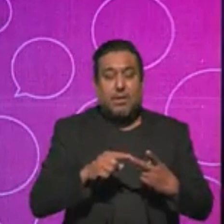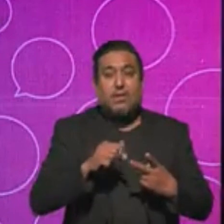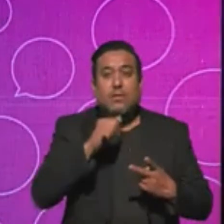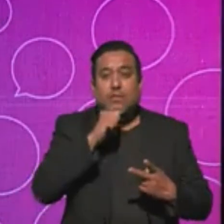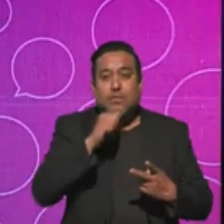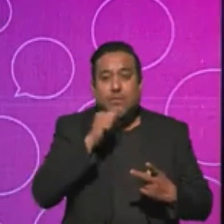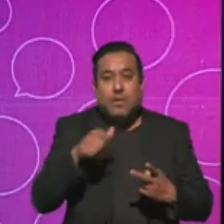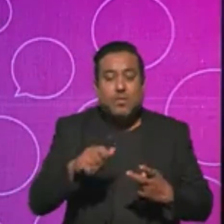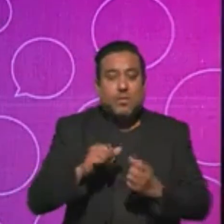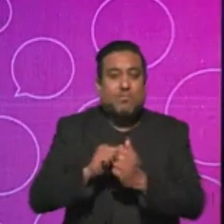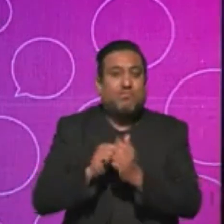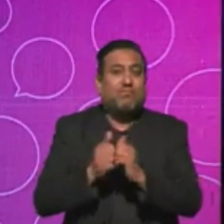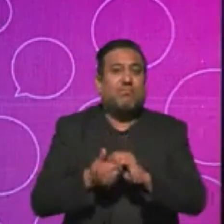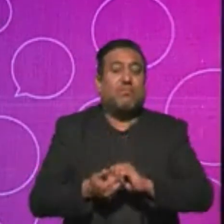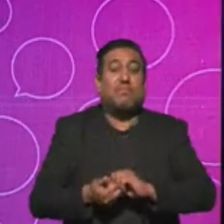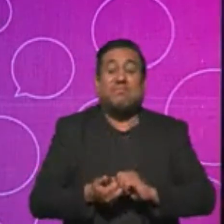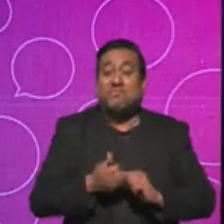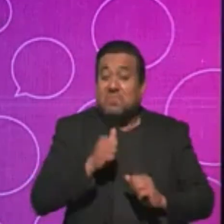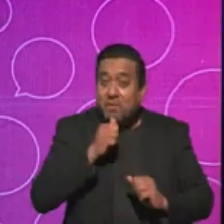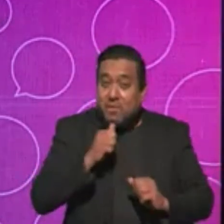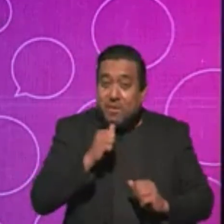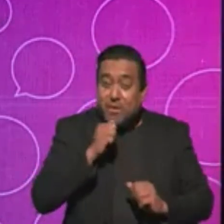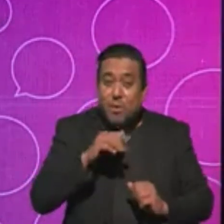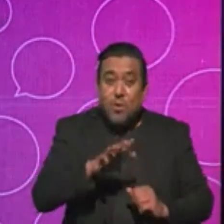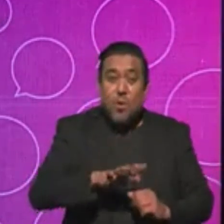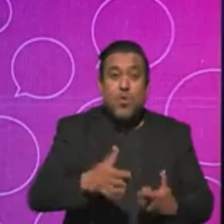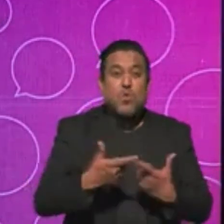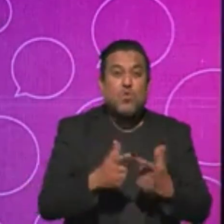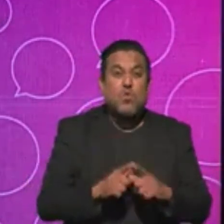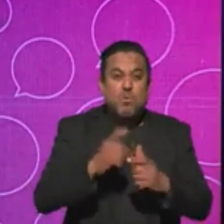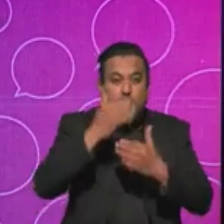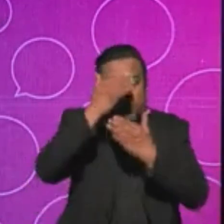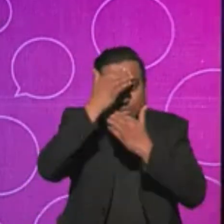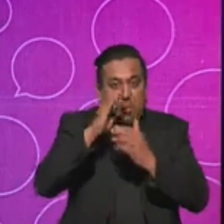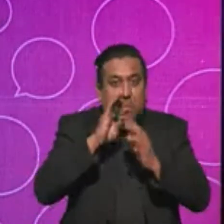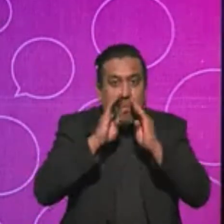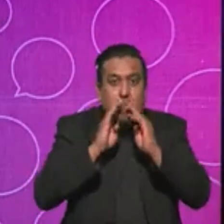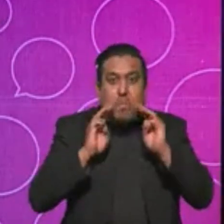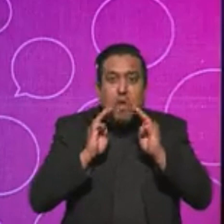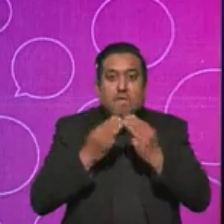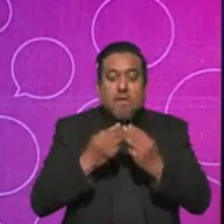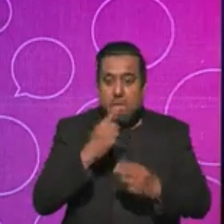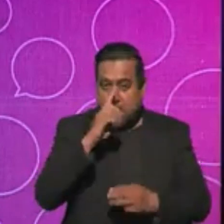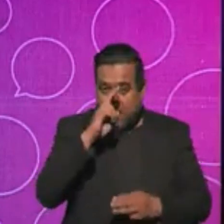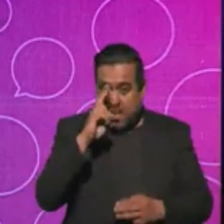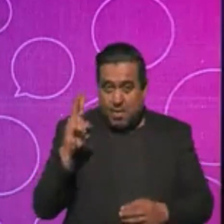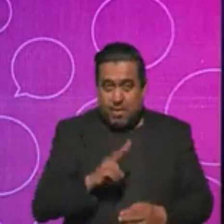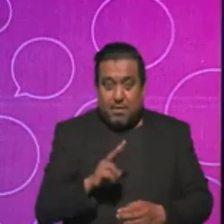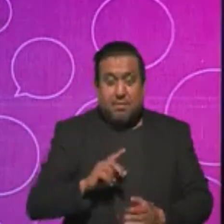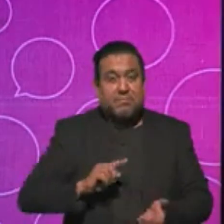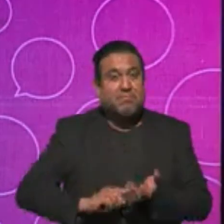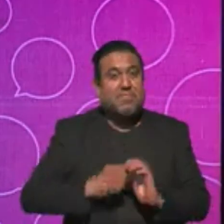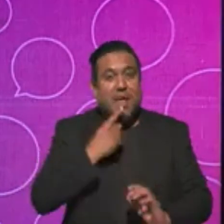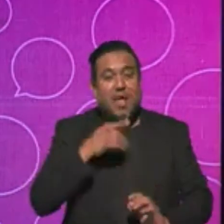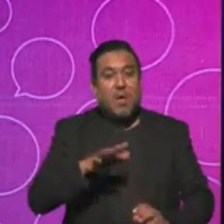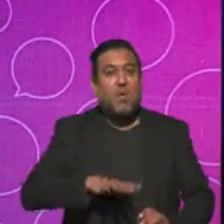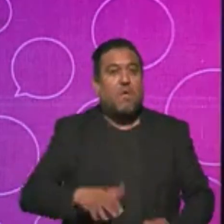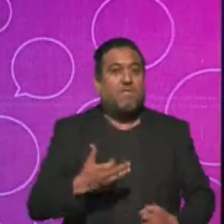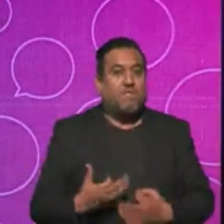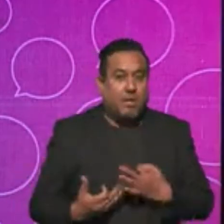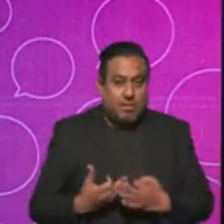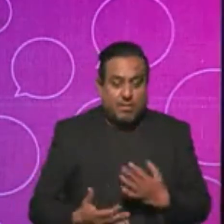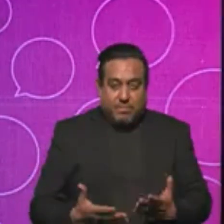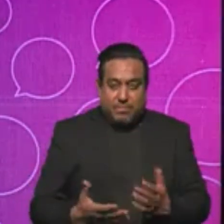abandonado y nos ha puesto a Merced de grupos organizados y criminales y porque Celaya no se ha puesto bonita